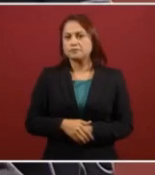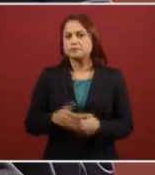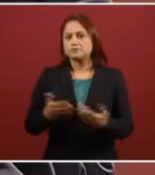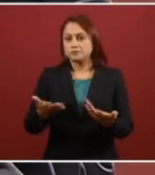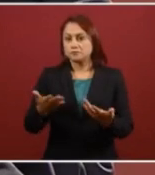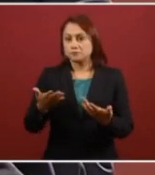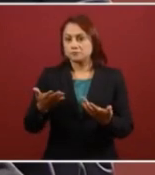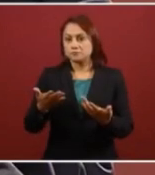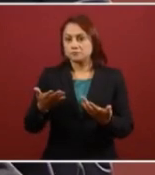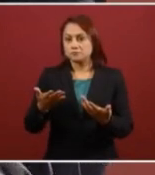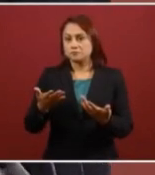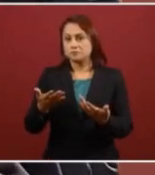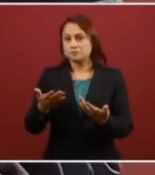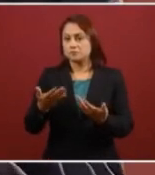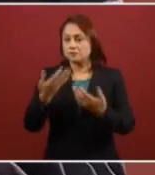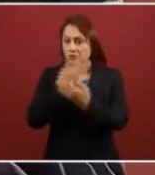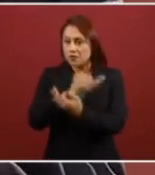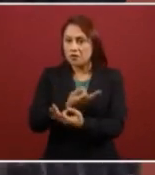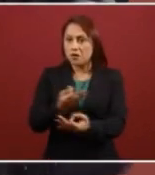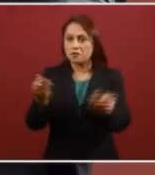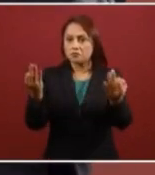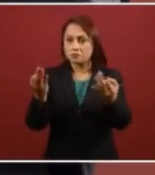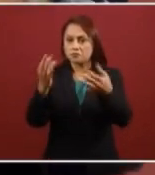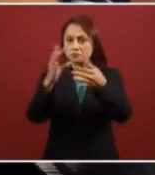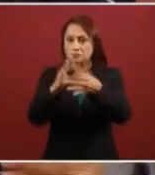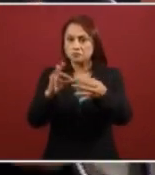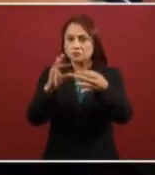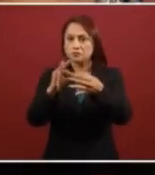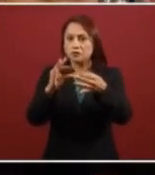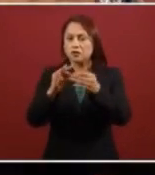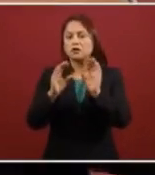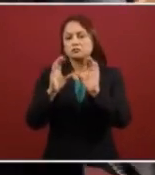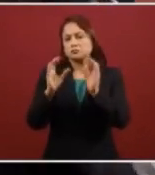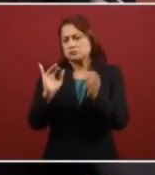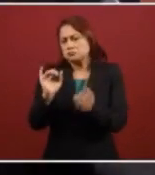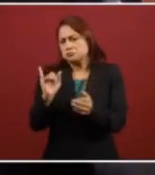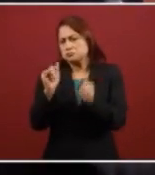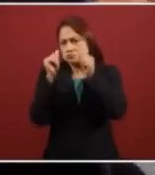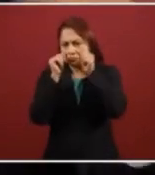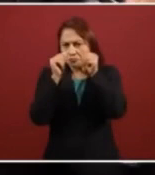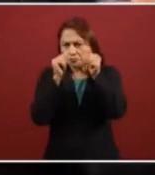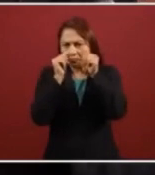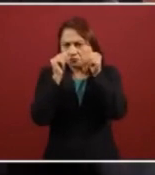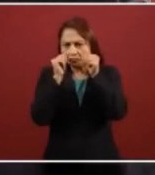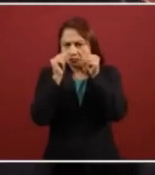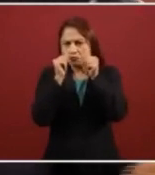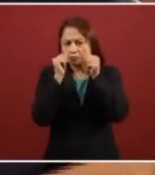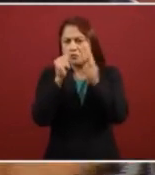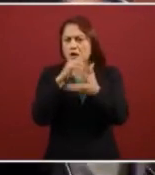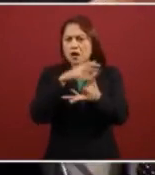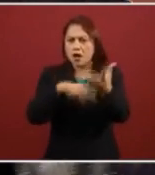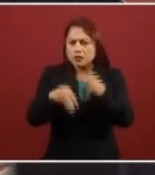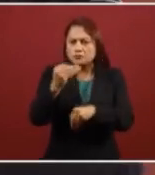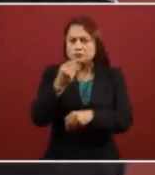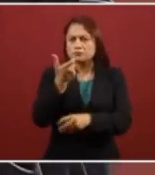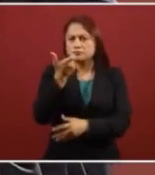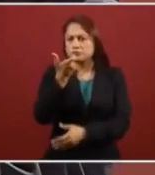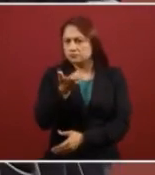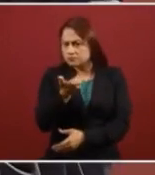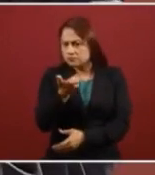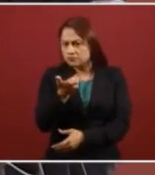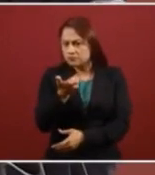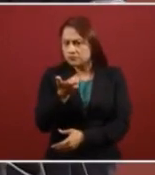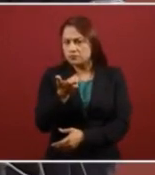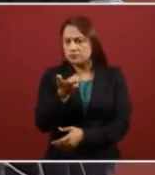informa. They inform you sobre eso. Regarding hay that que ver cómo está el peso. Like hay que the ver price of the peso. Están las like,